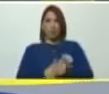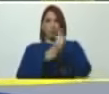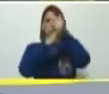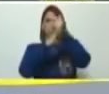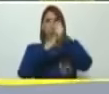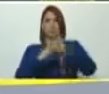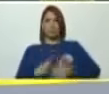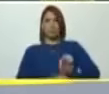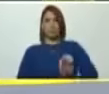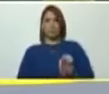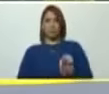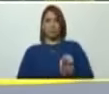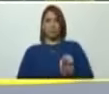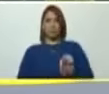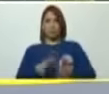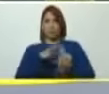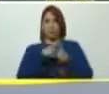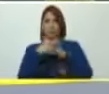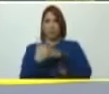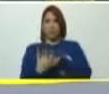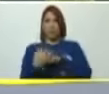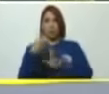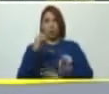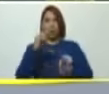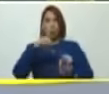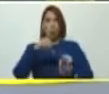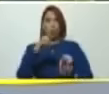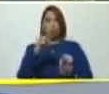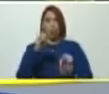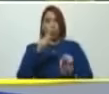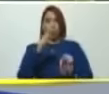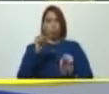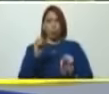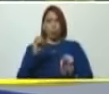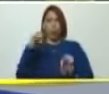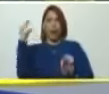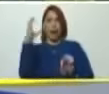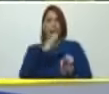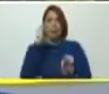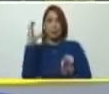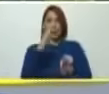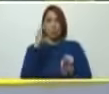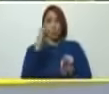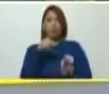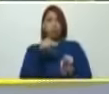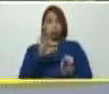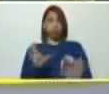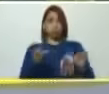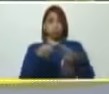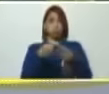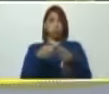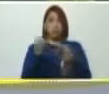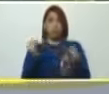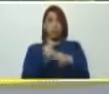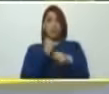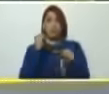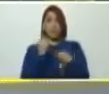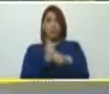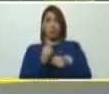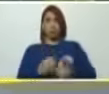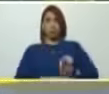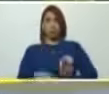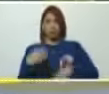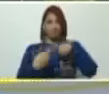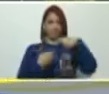surgido del barrio El Onoto, en Caricuao. Ese es el equipo de trabajo. La